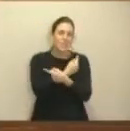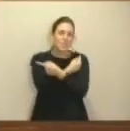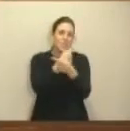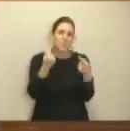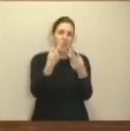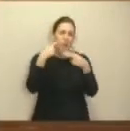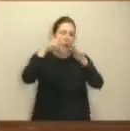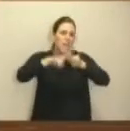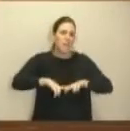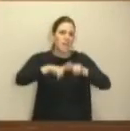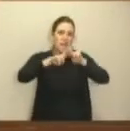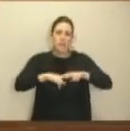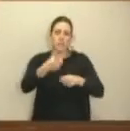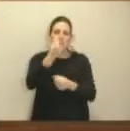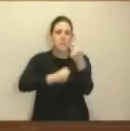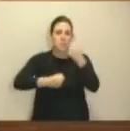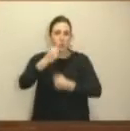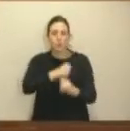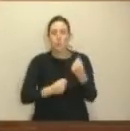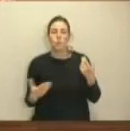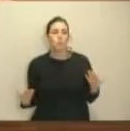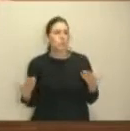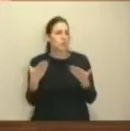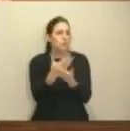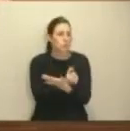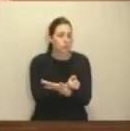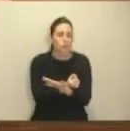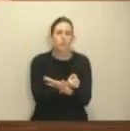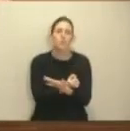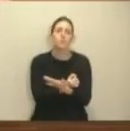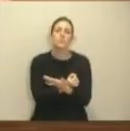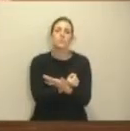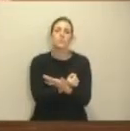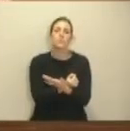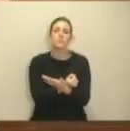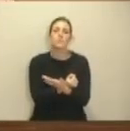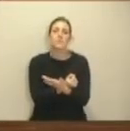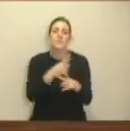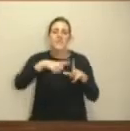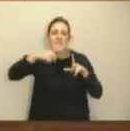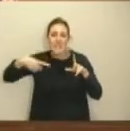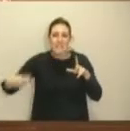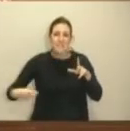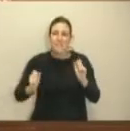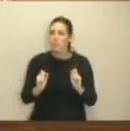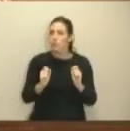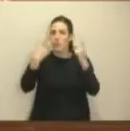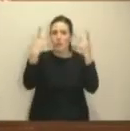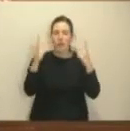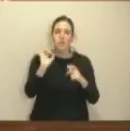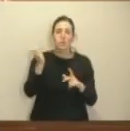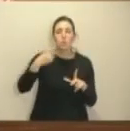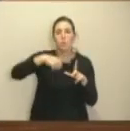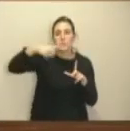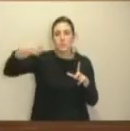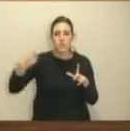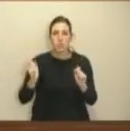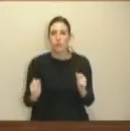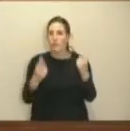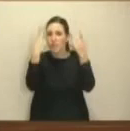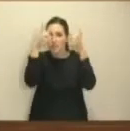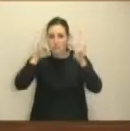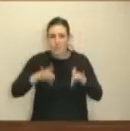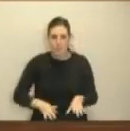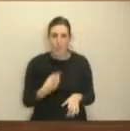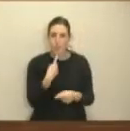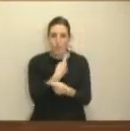los análisis económicos, todas las estadísticas, las oficiales y las no oficiales.